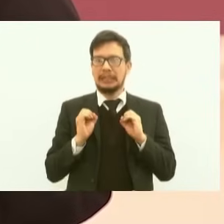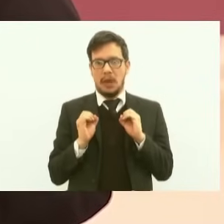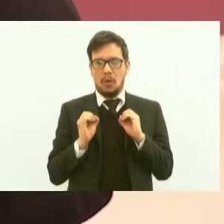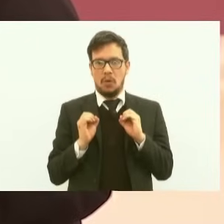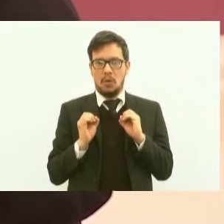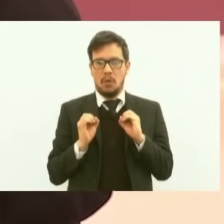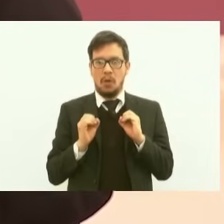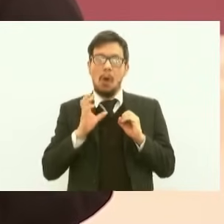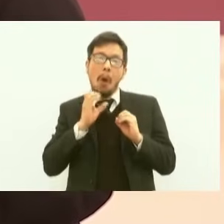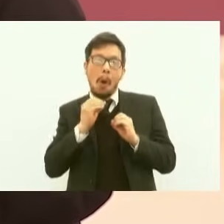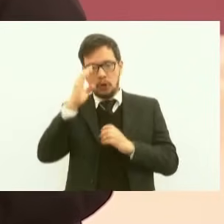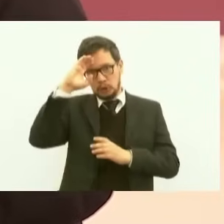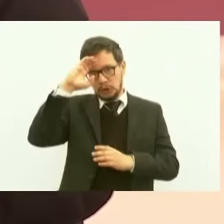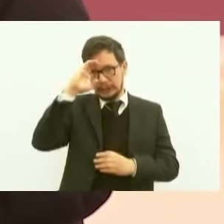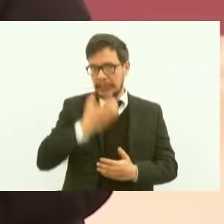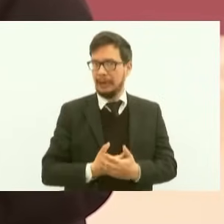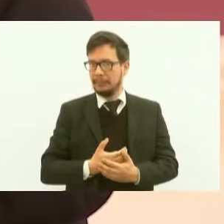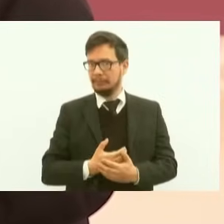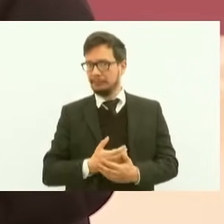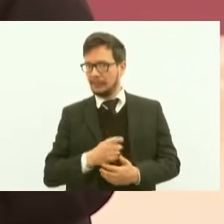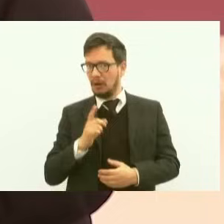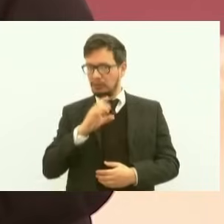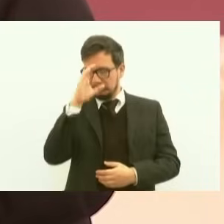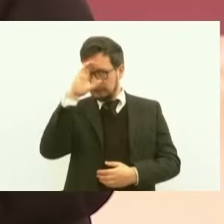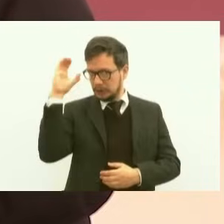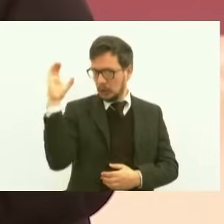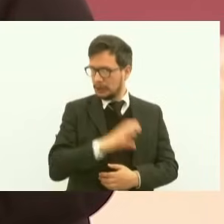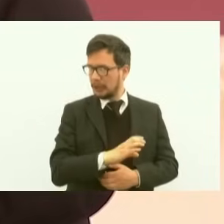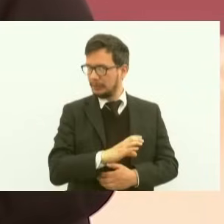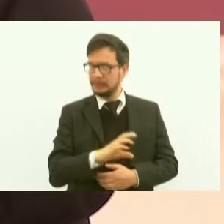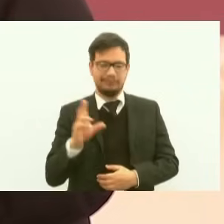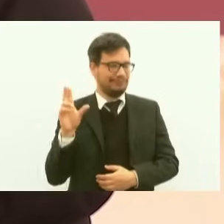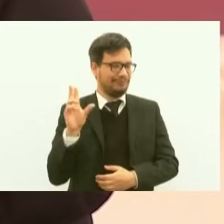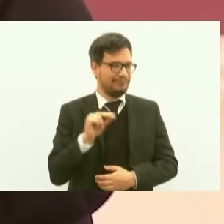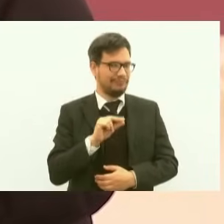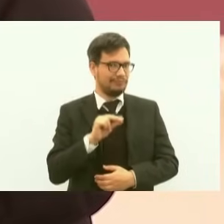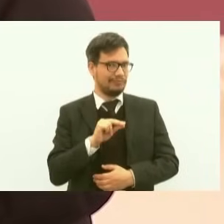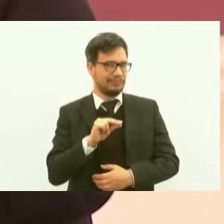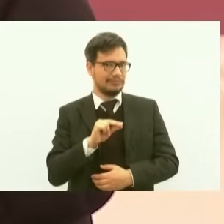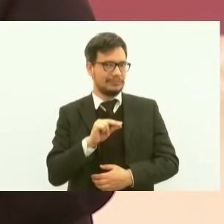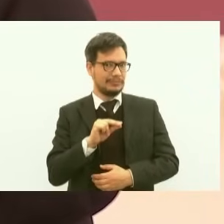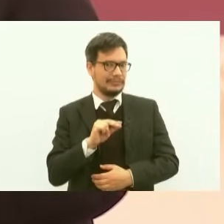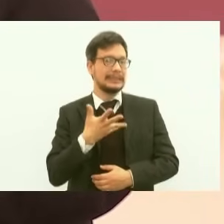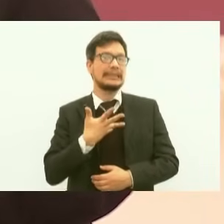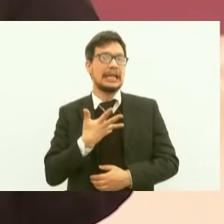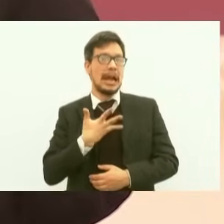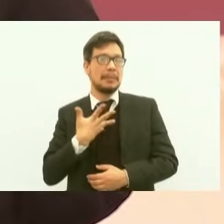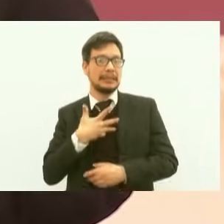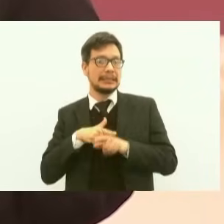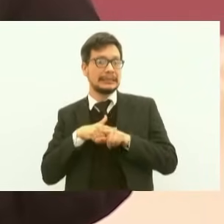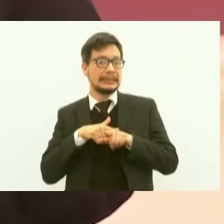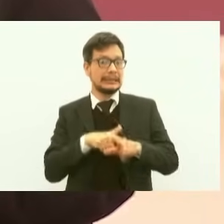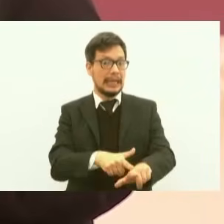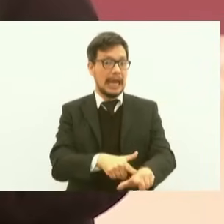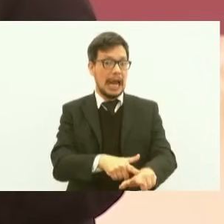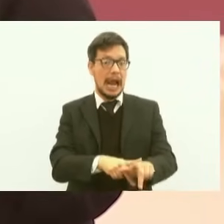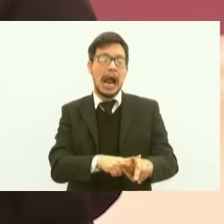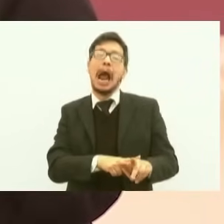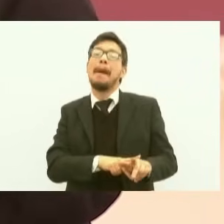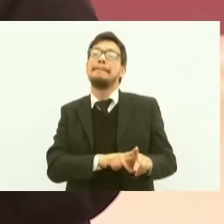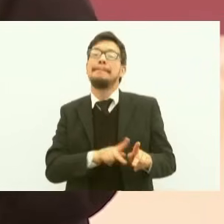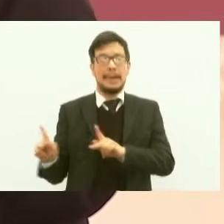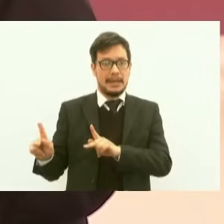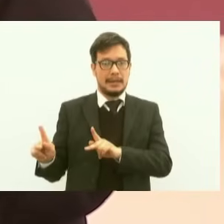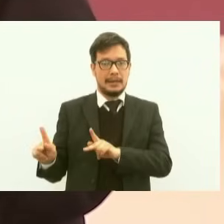la delincuencia. Tenemos que seguir con este plan de seguir atendiendo de